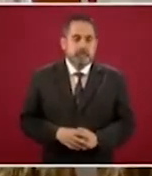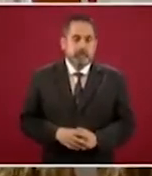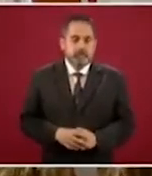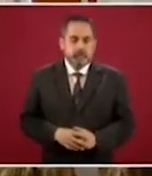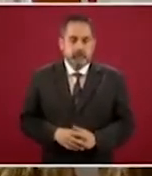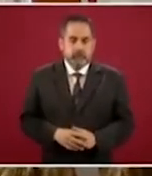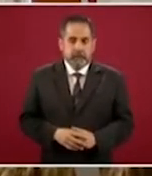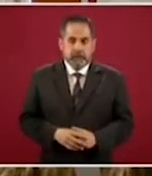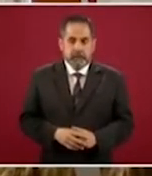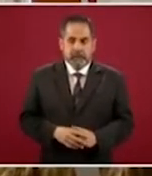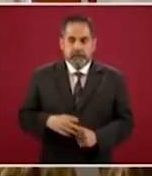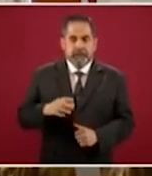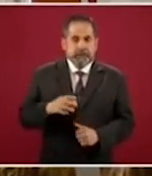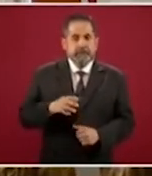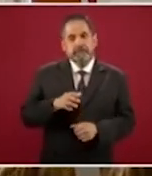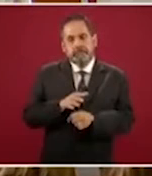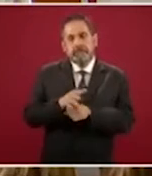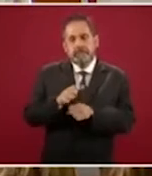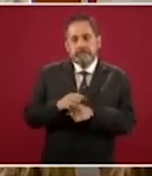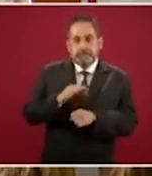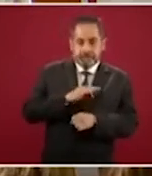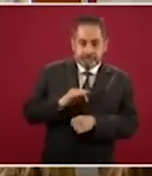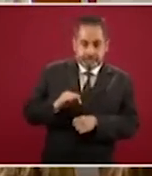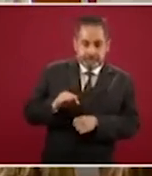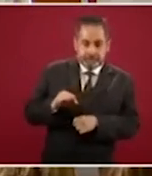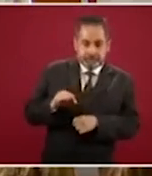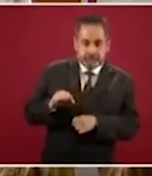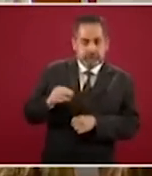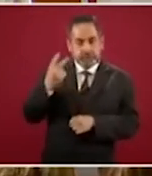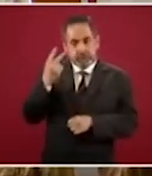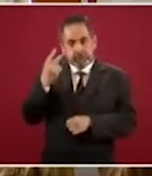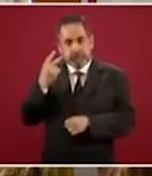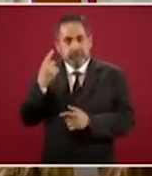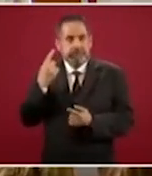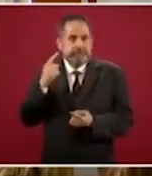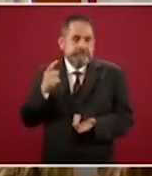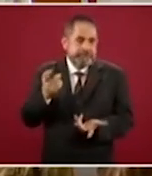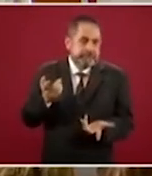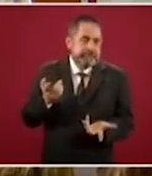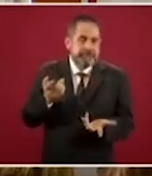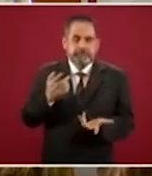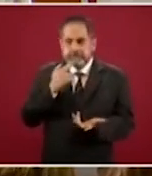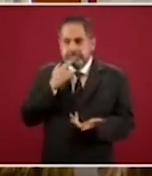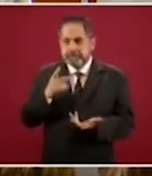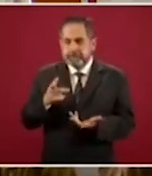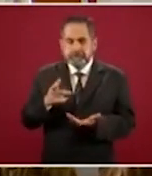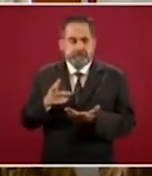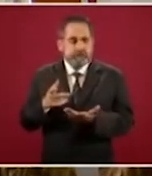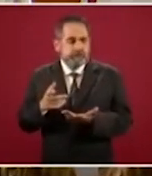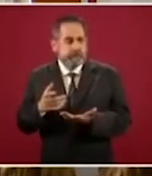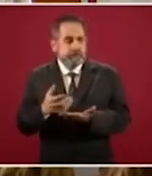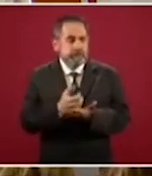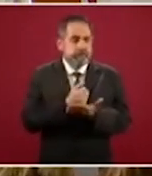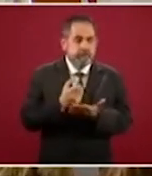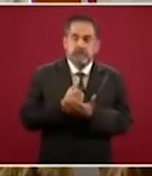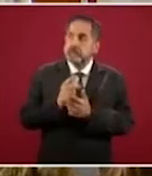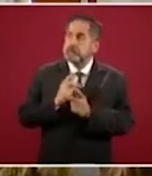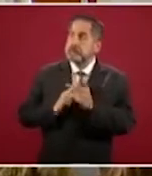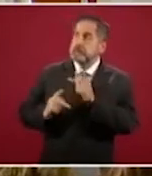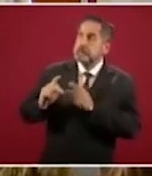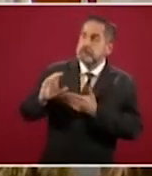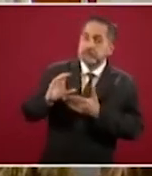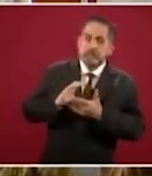hay más posibilidad para la obtención de créditos